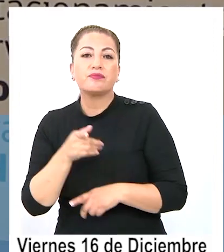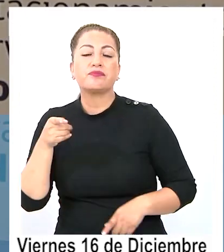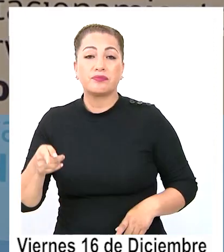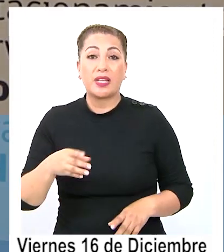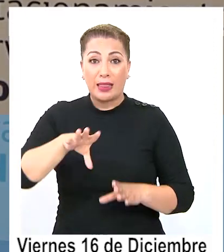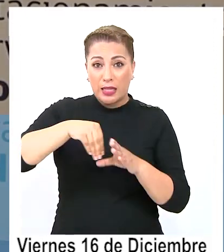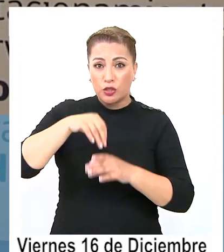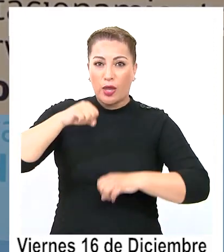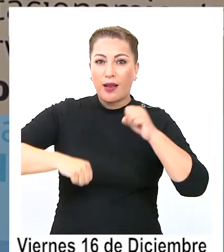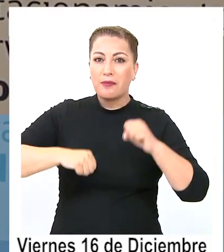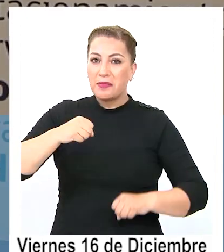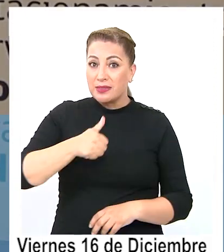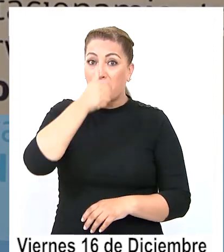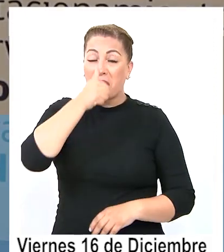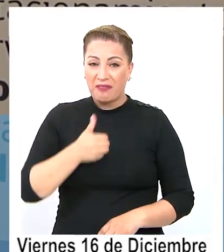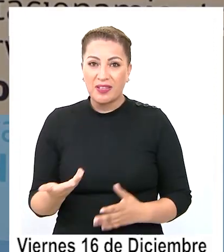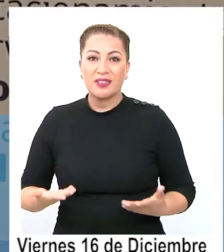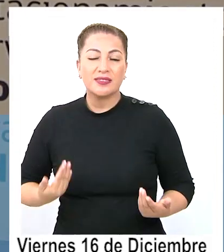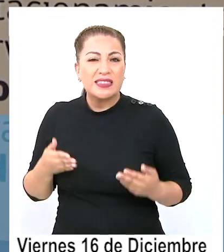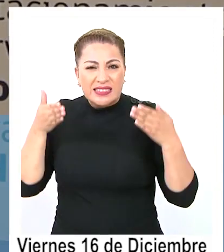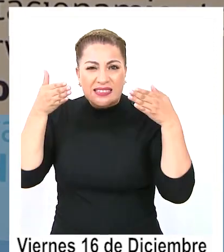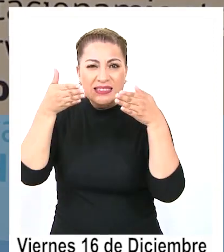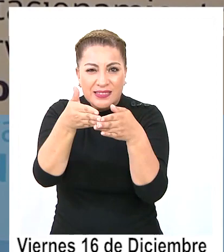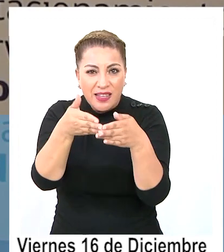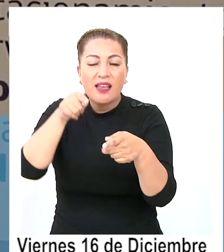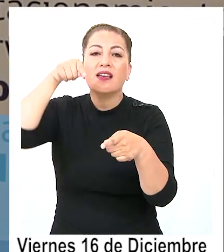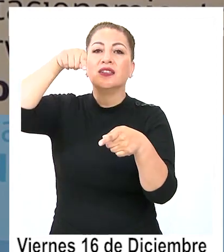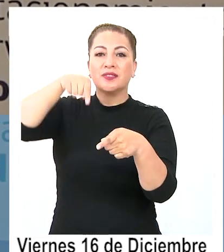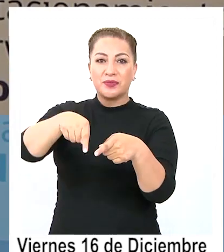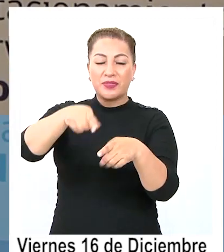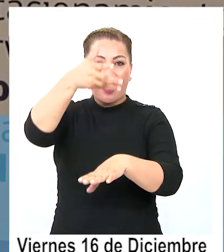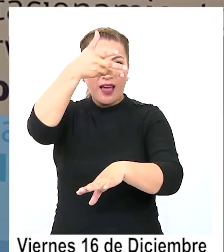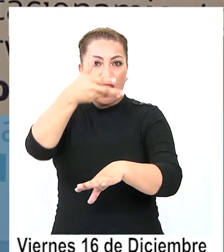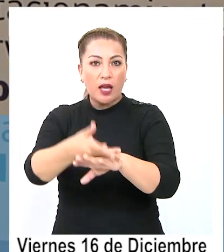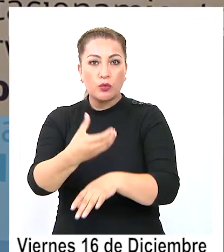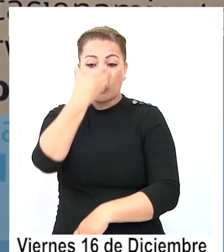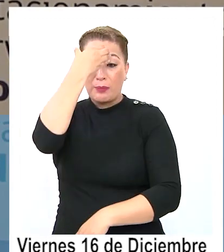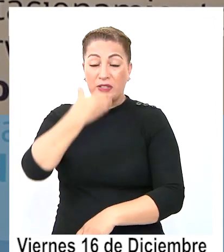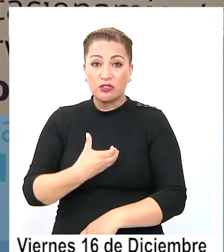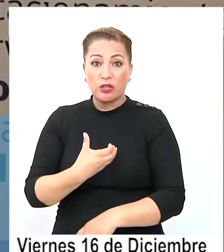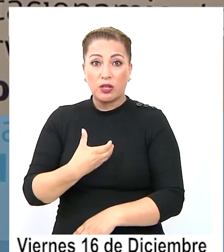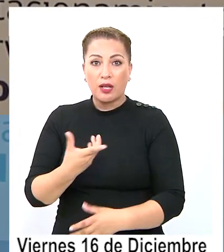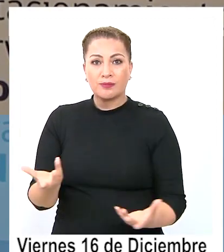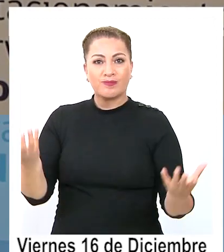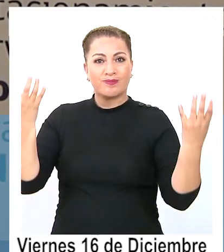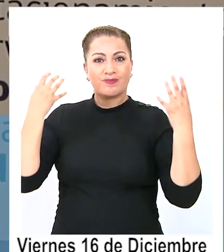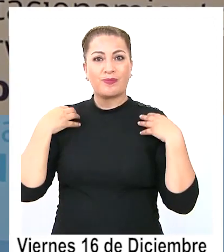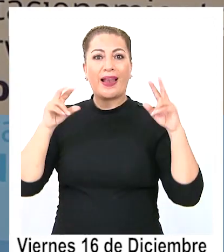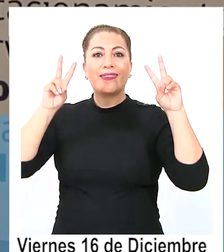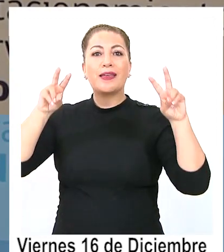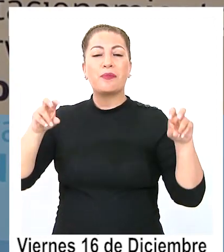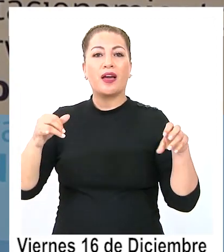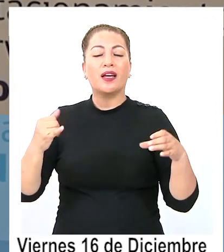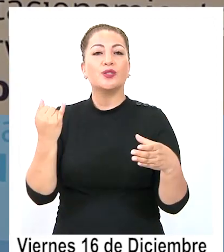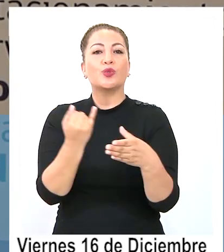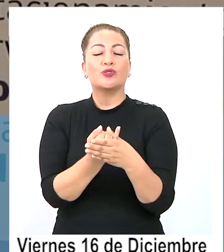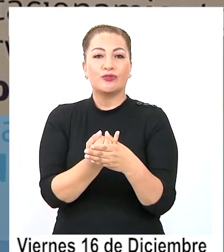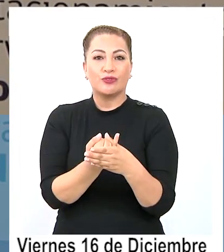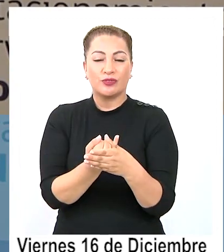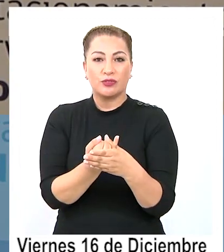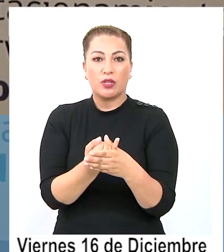las empresas privadas apunta a que haya una persona encargada del tema de la inclusión